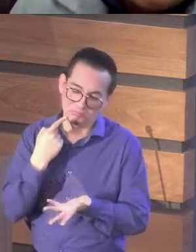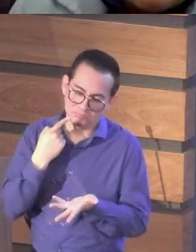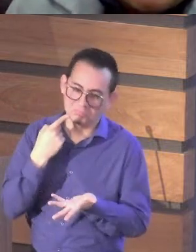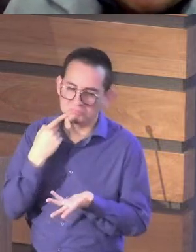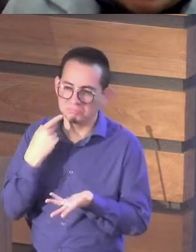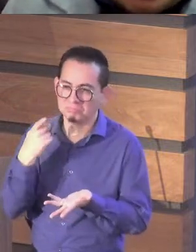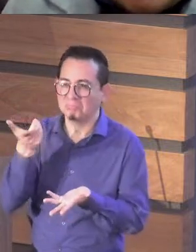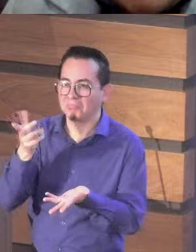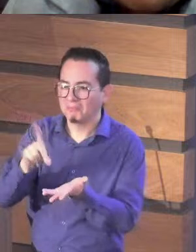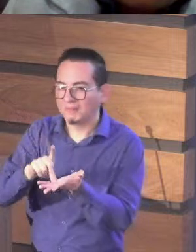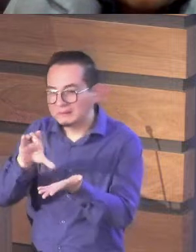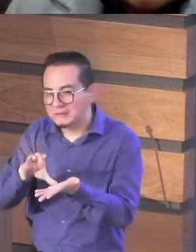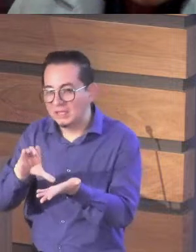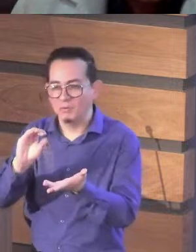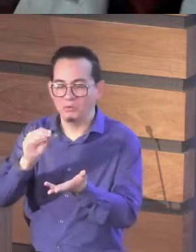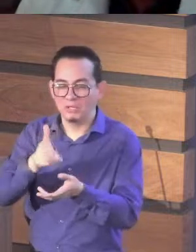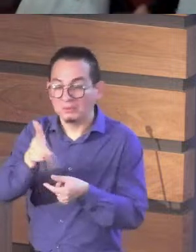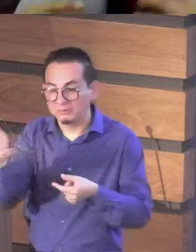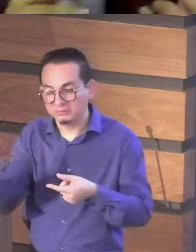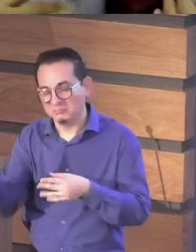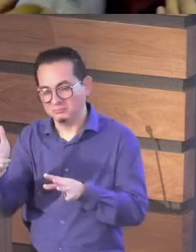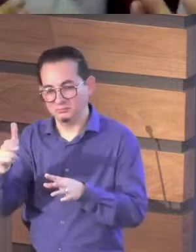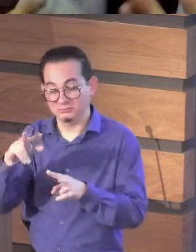hipoacusia, tiene